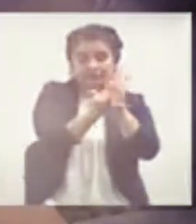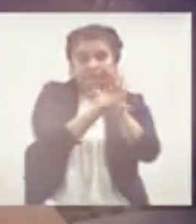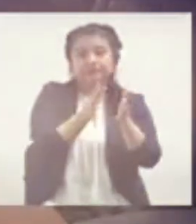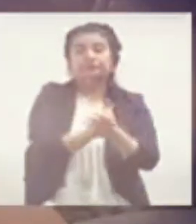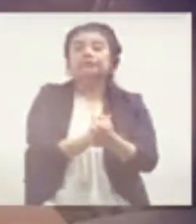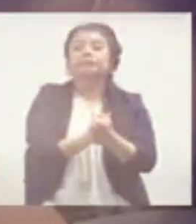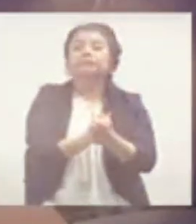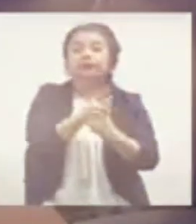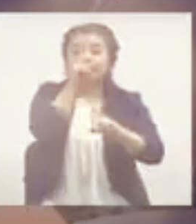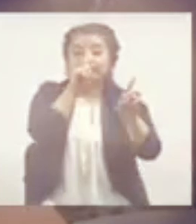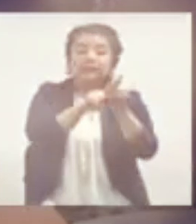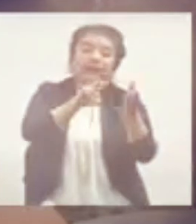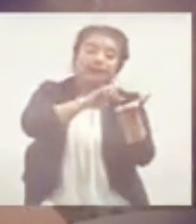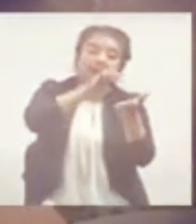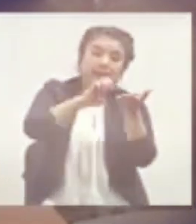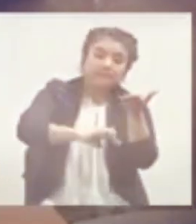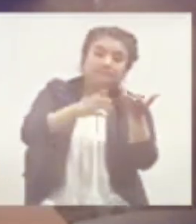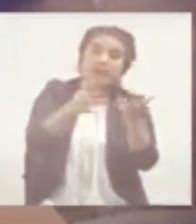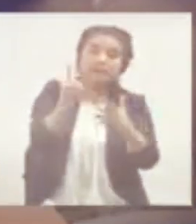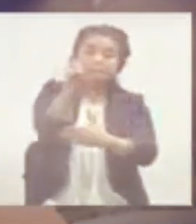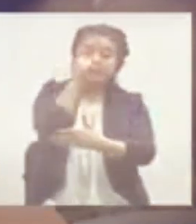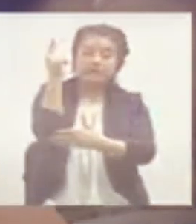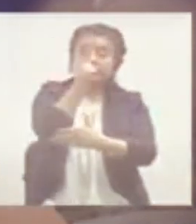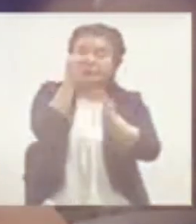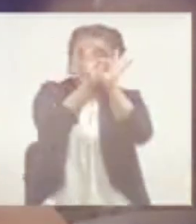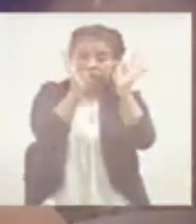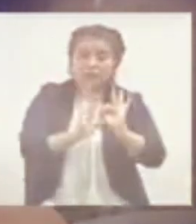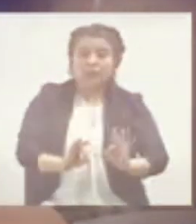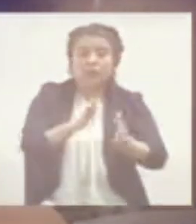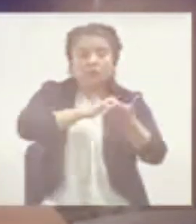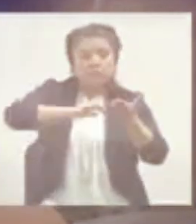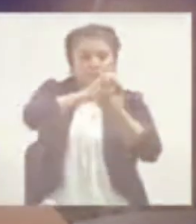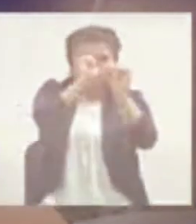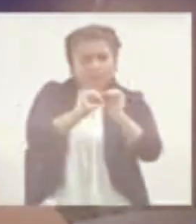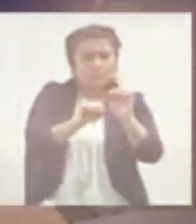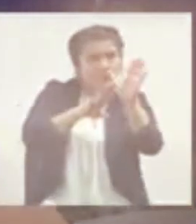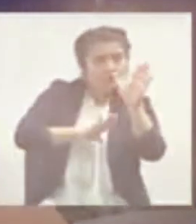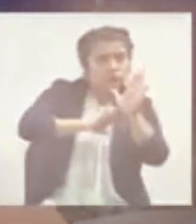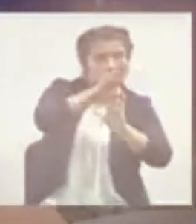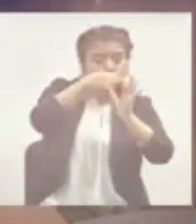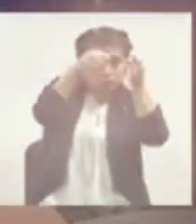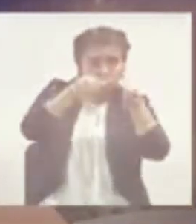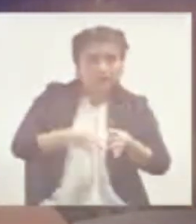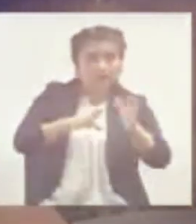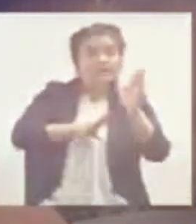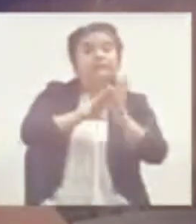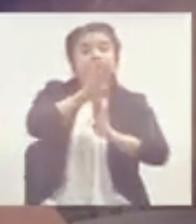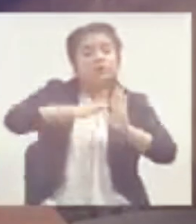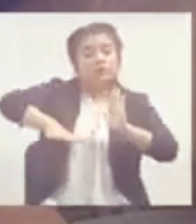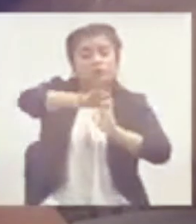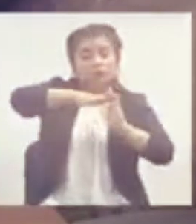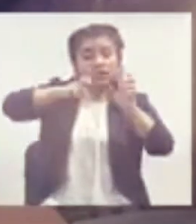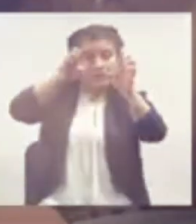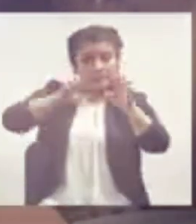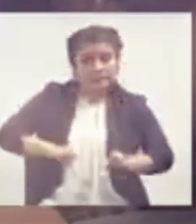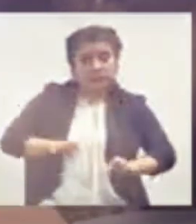Nacional de Personas, RENAP. Una de las principales formas por las cuales un Estado puede superar y asegurar el desarrollo y bienestar general de su